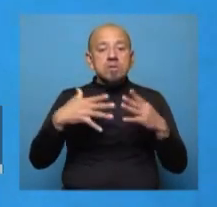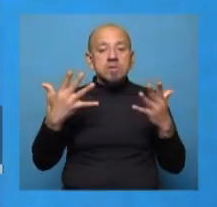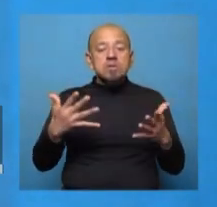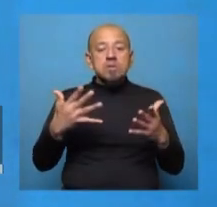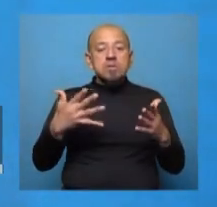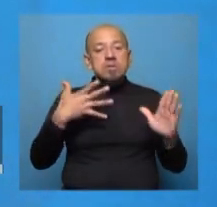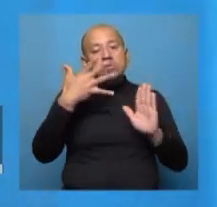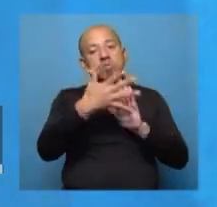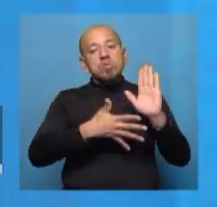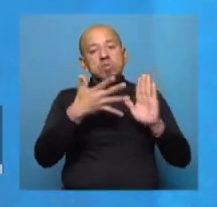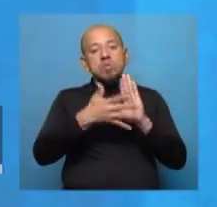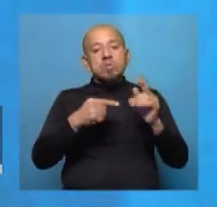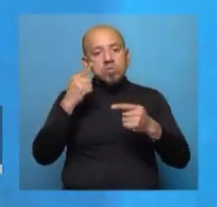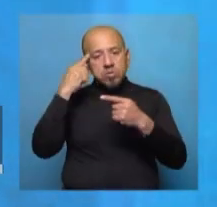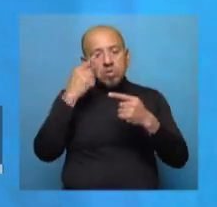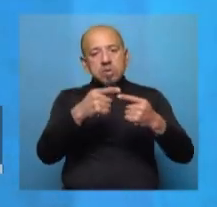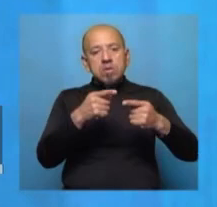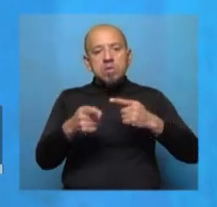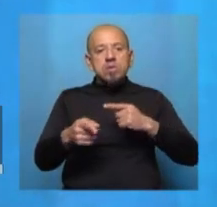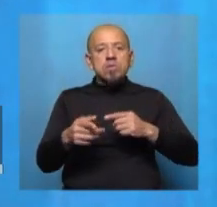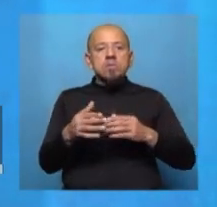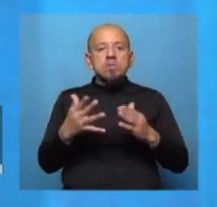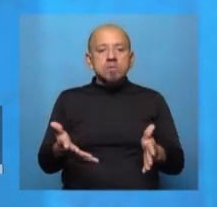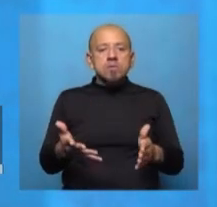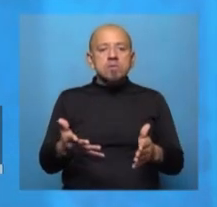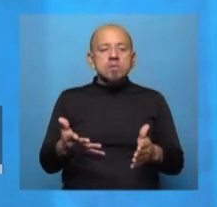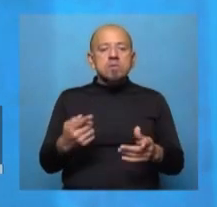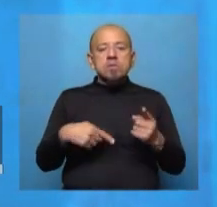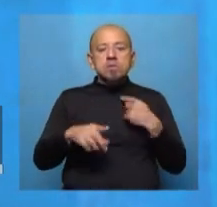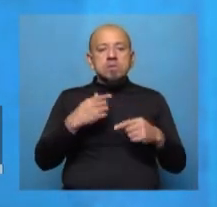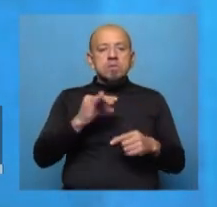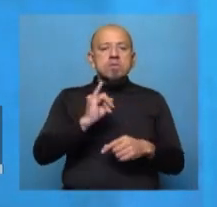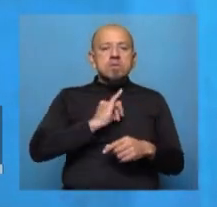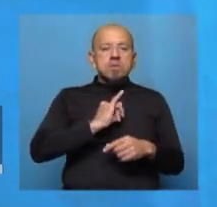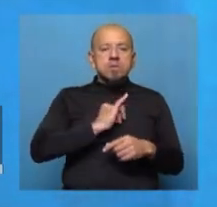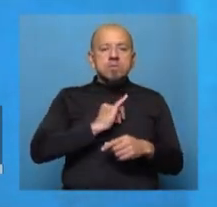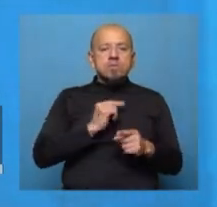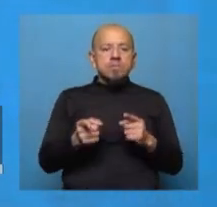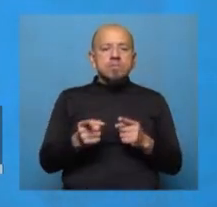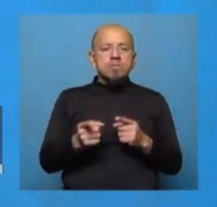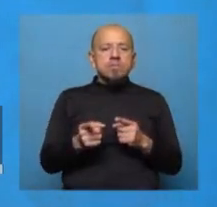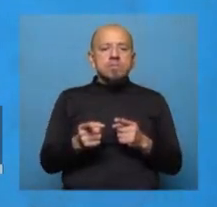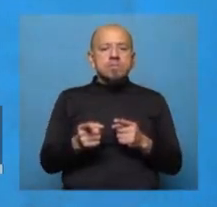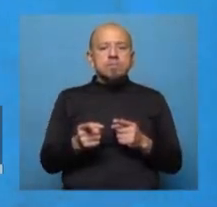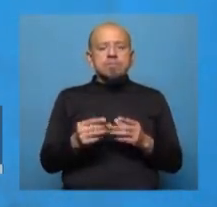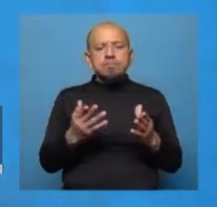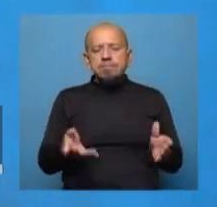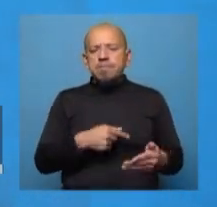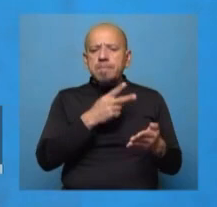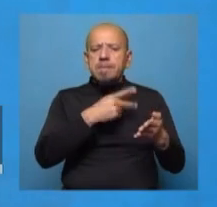nacional con objetivos de reafirmación de entidad de